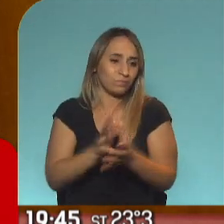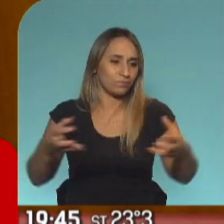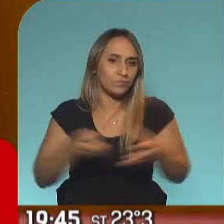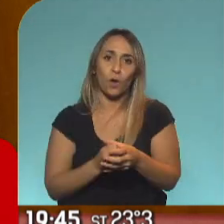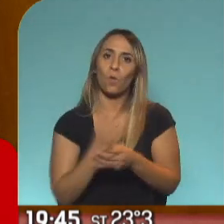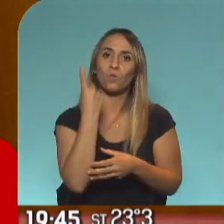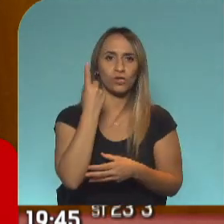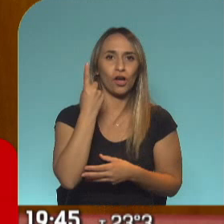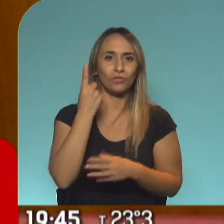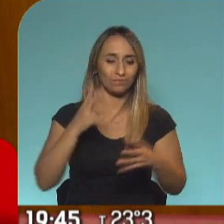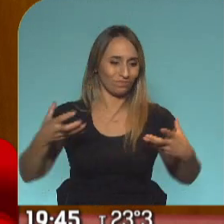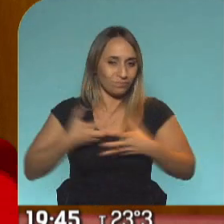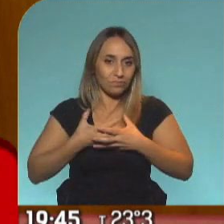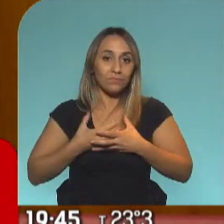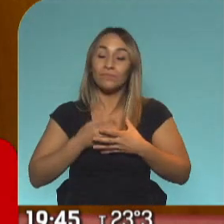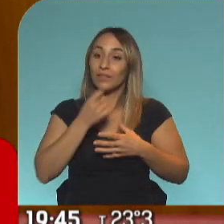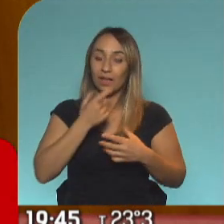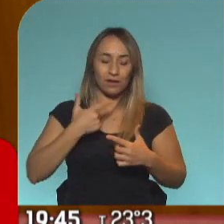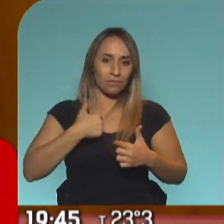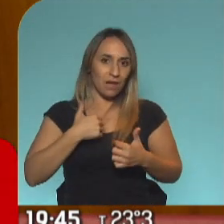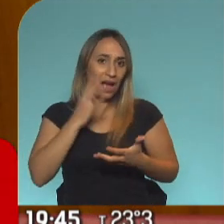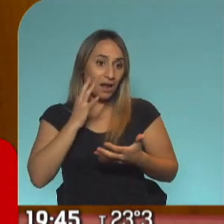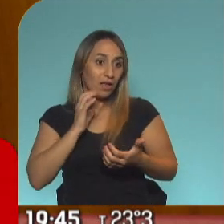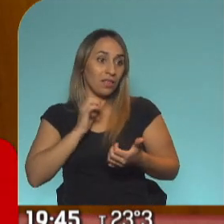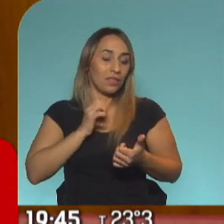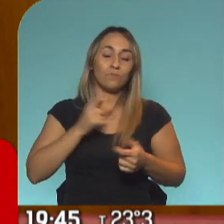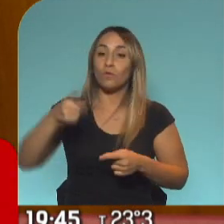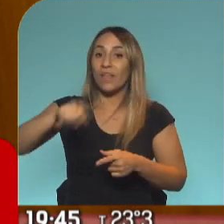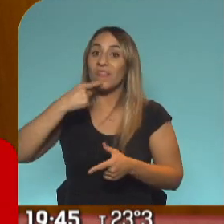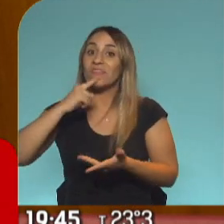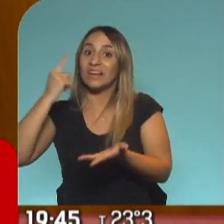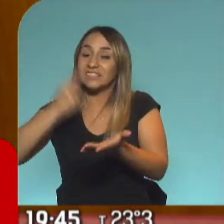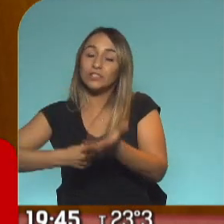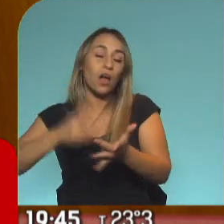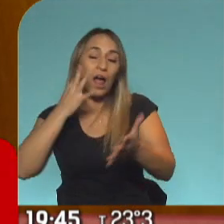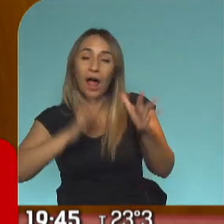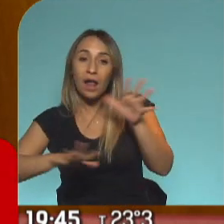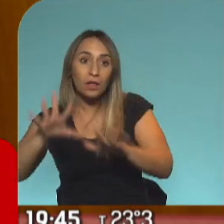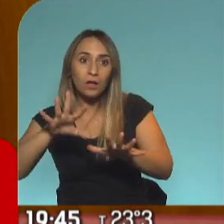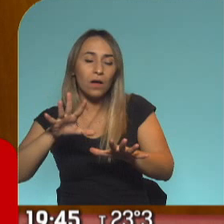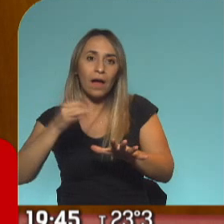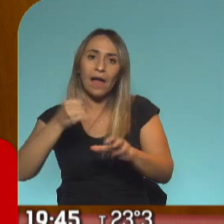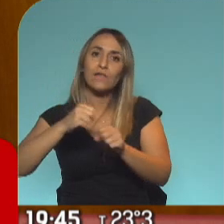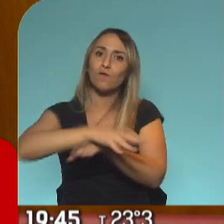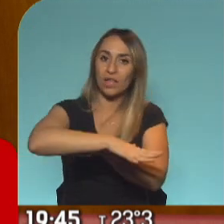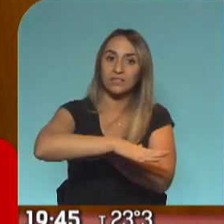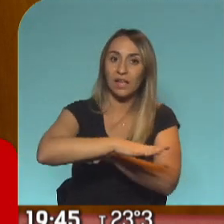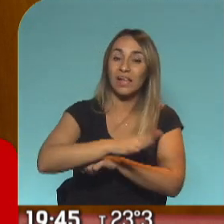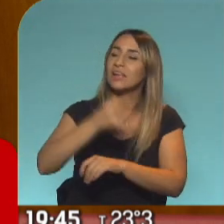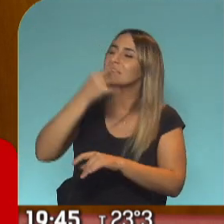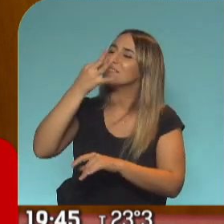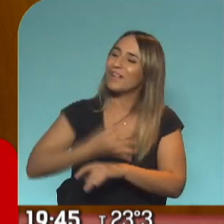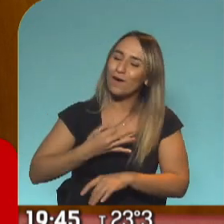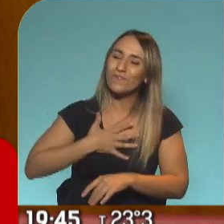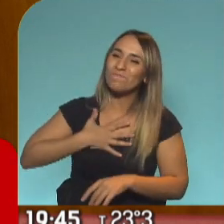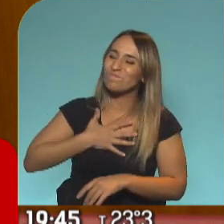hace uno impacta en el otro, y estoy segura de que de haber sido algún familiar de ellos, no hubiesen